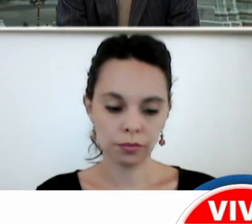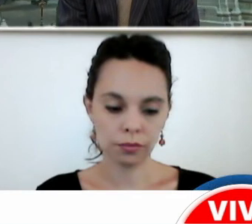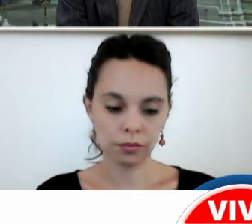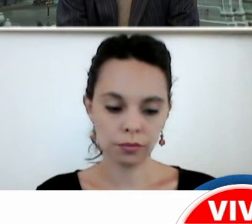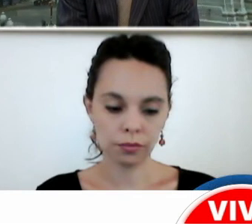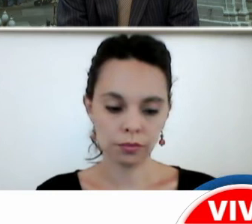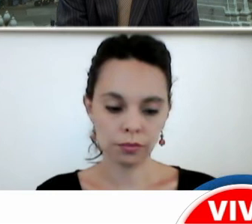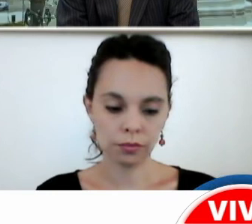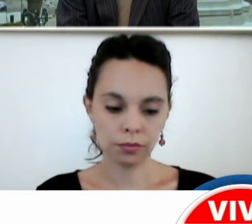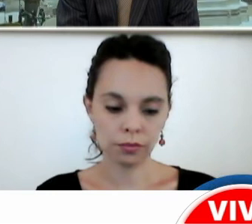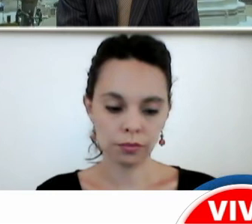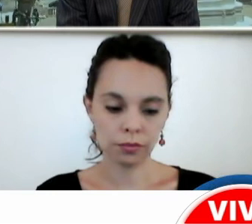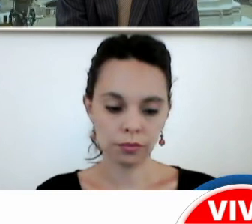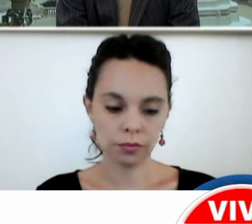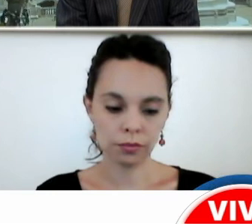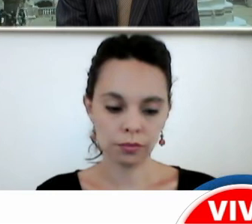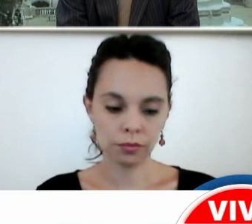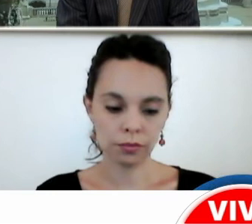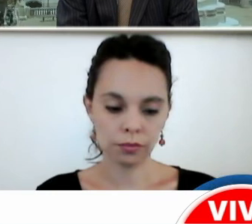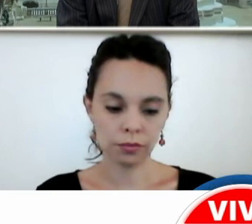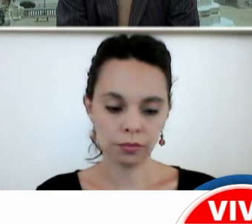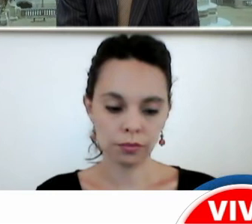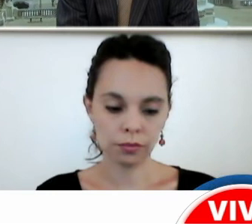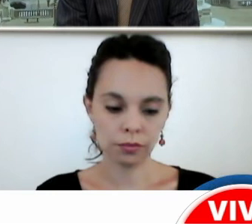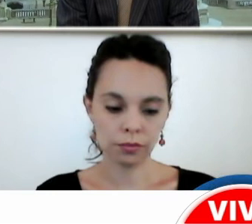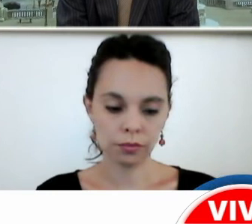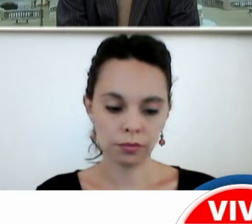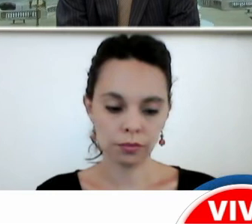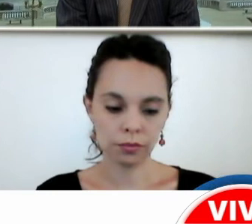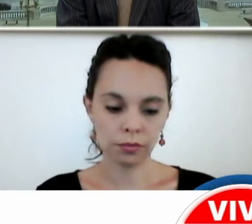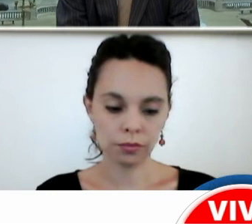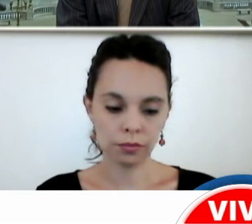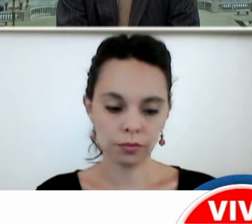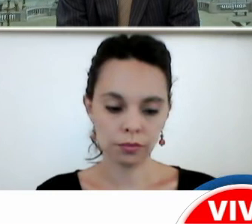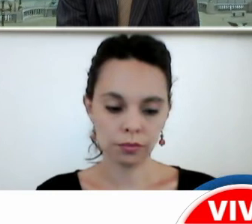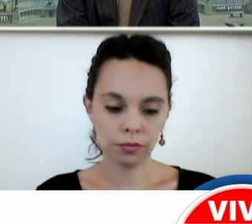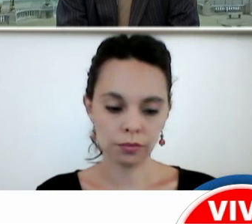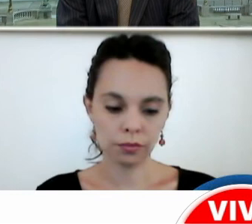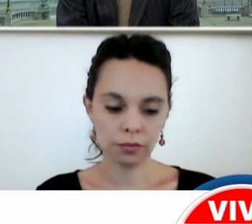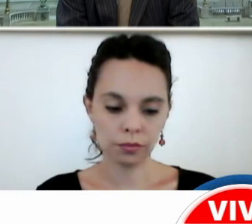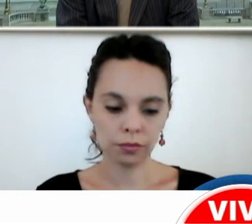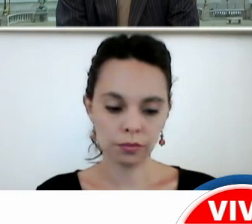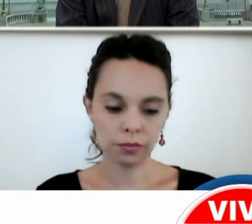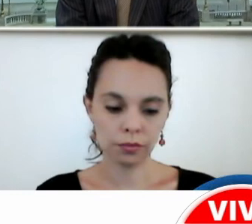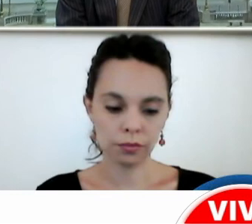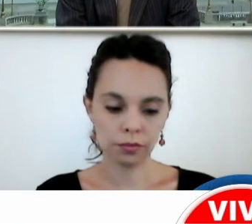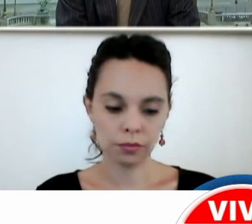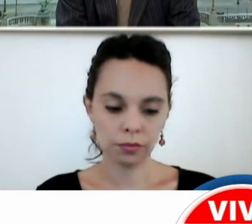iba a suceder y cuáles serían las consecuencias si la Argentina entraba en una situación de default.